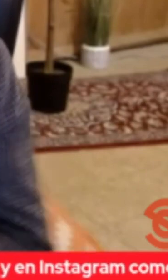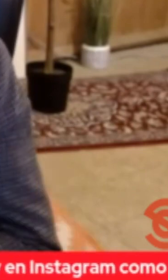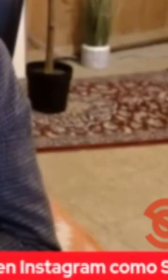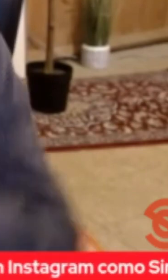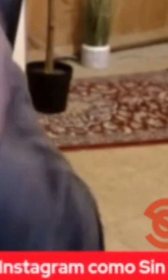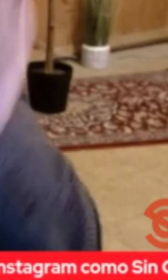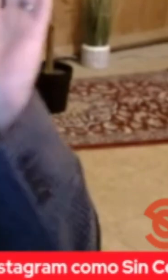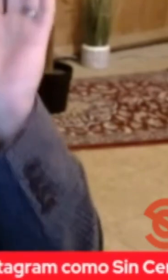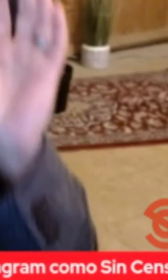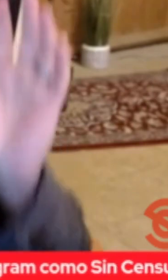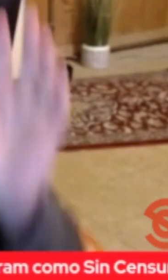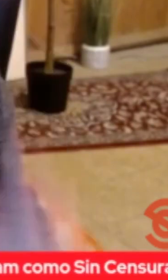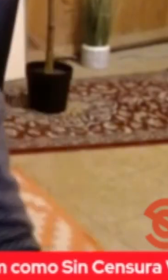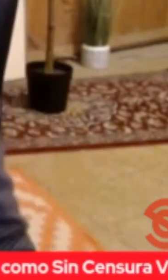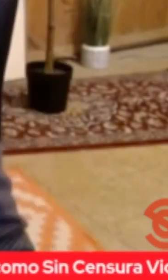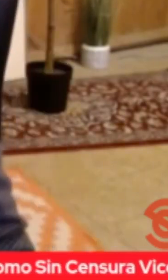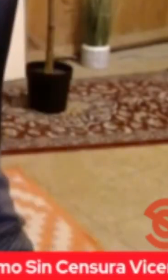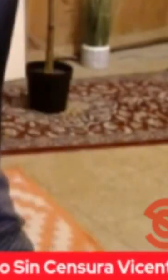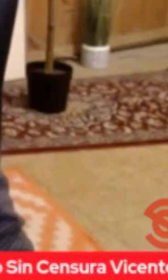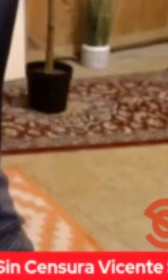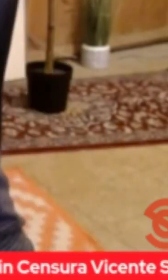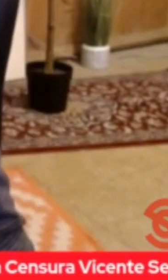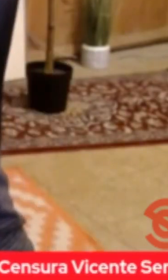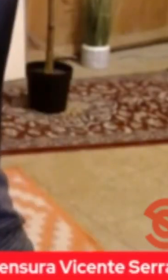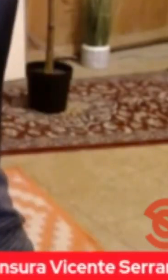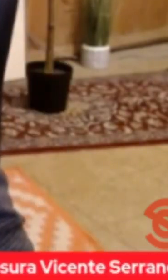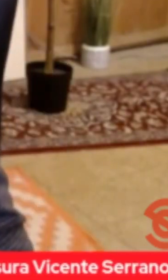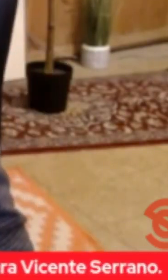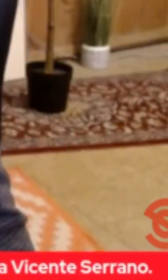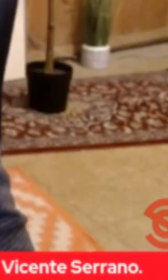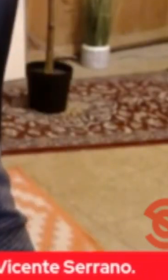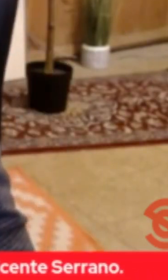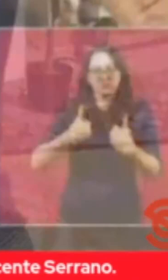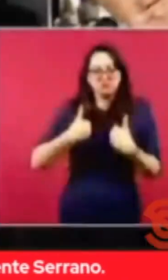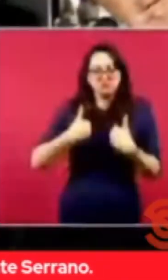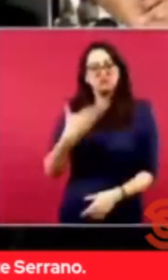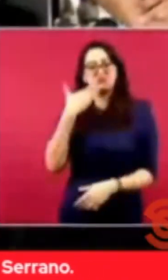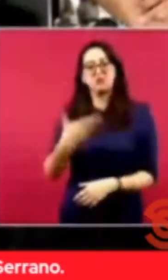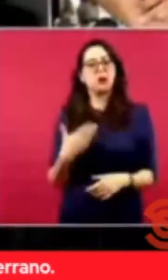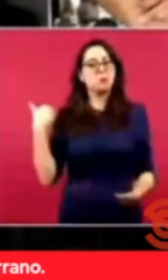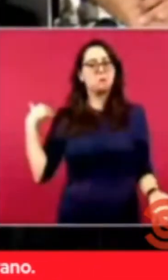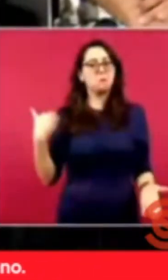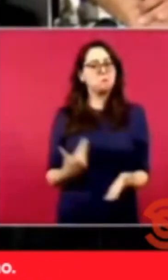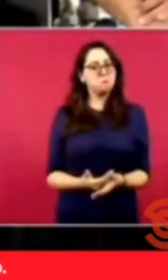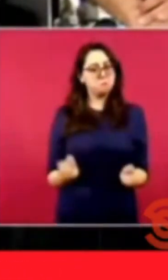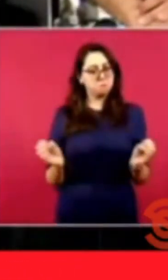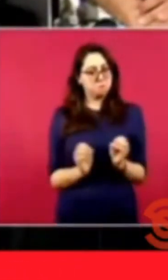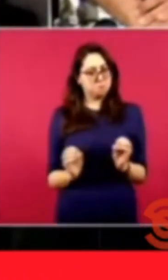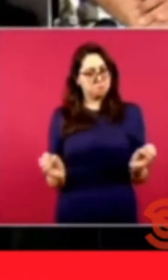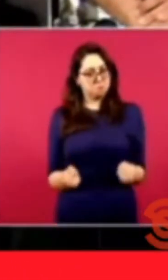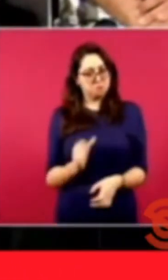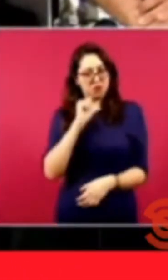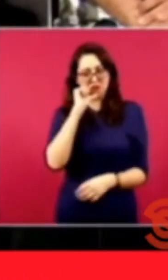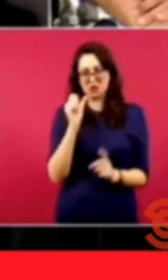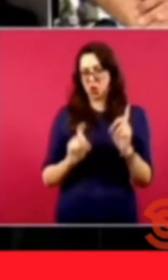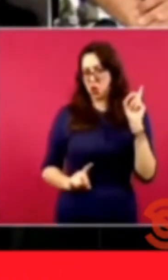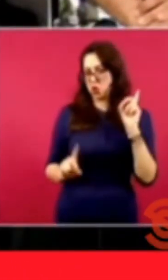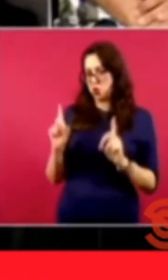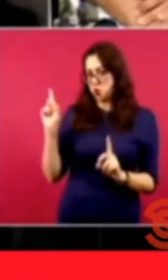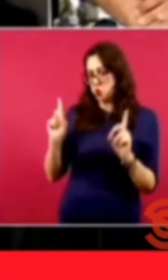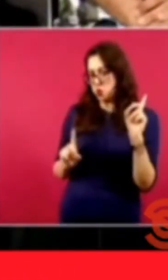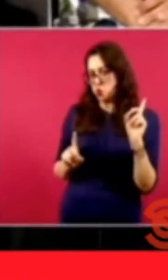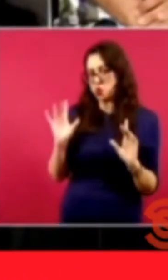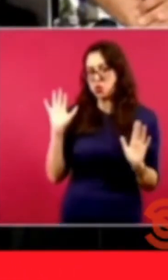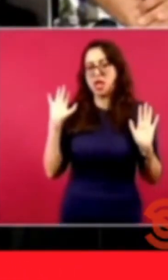de papelones. Ya después se arrepentirán, ¿no? Pero muchos de ellos se enfrentan a este tipo de circunstancias porque así los mandan sus jefes a hacer este tipo